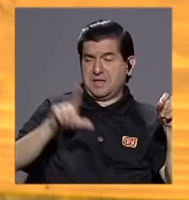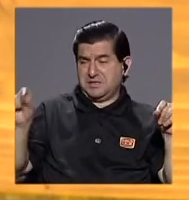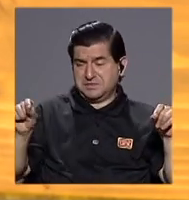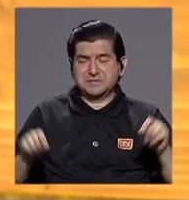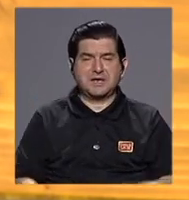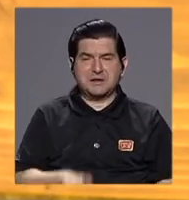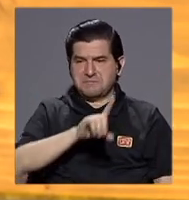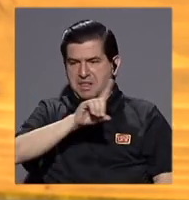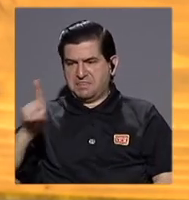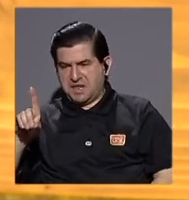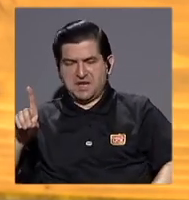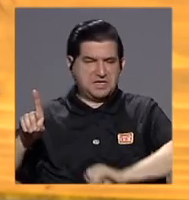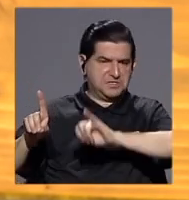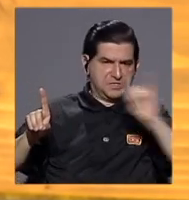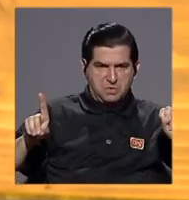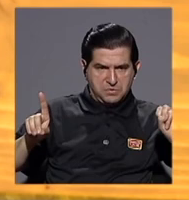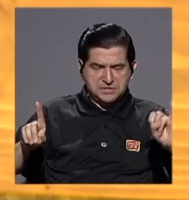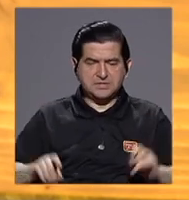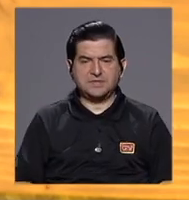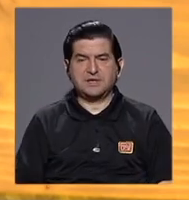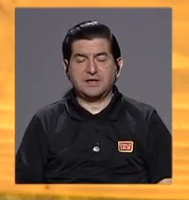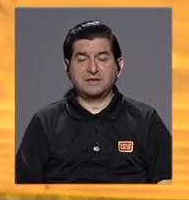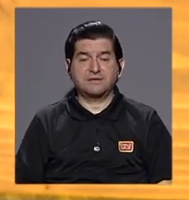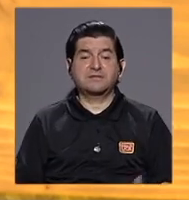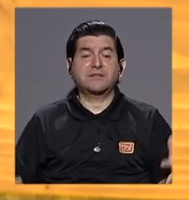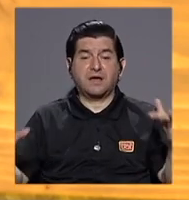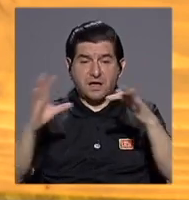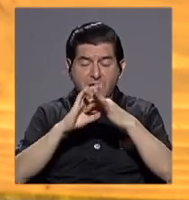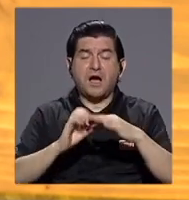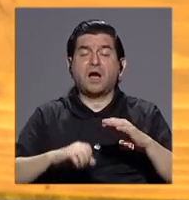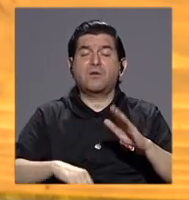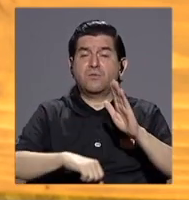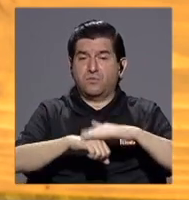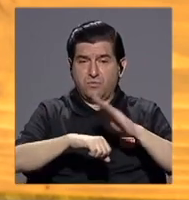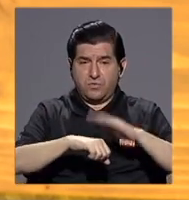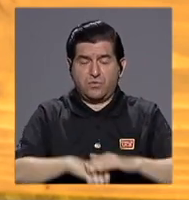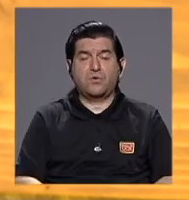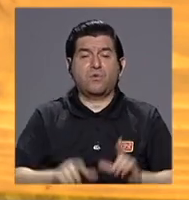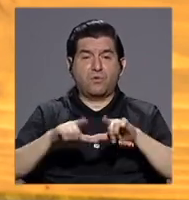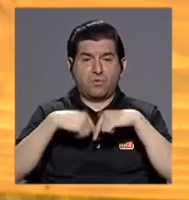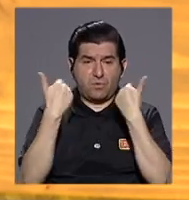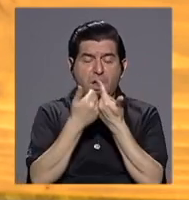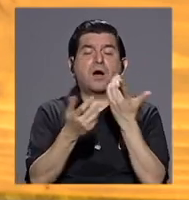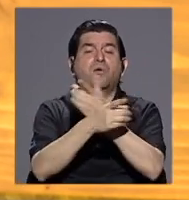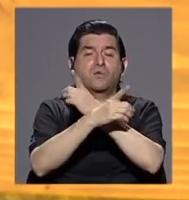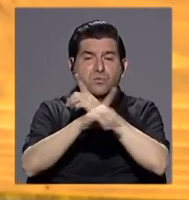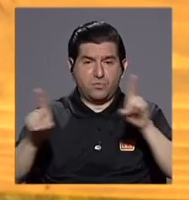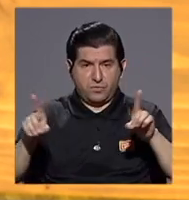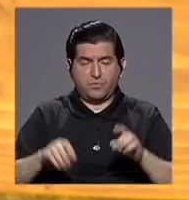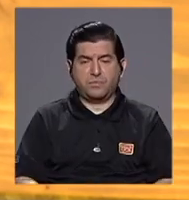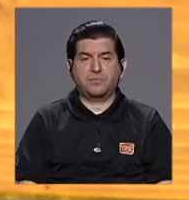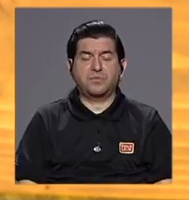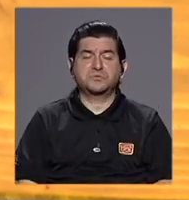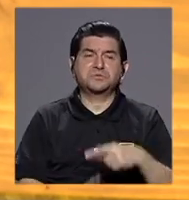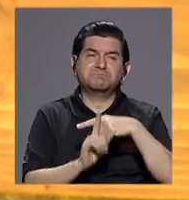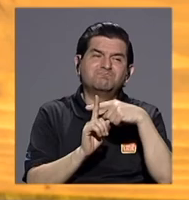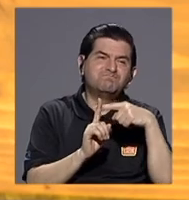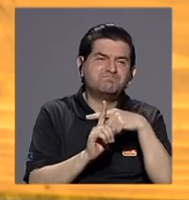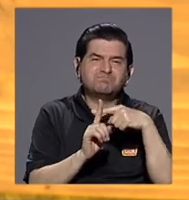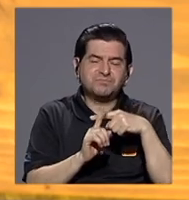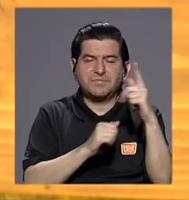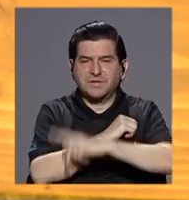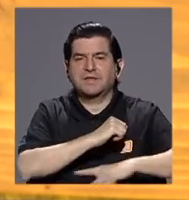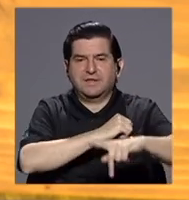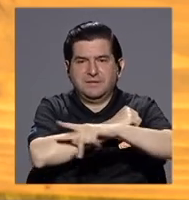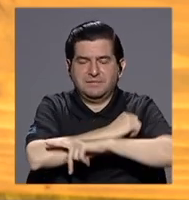o de izquierda nos lleven a unirnos a los grupos democráticos moderados de este